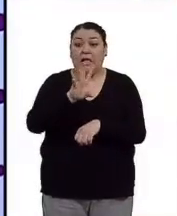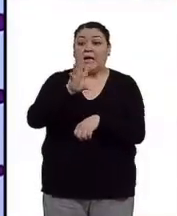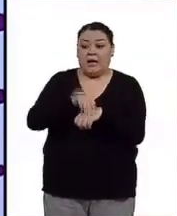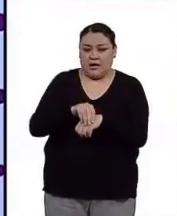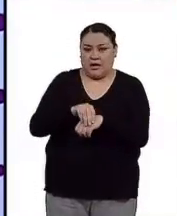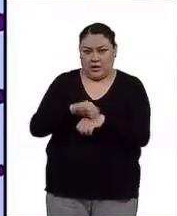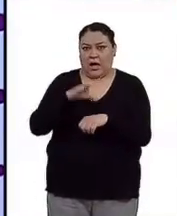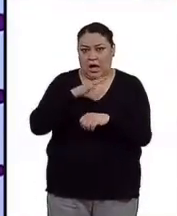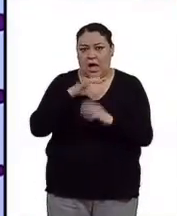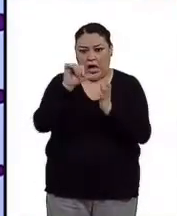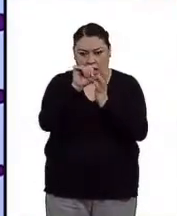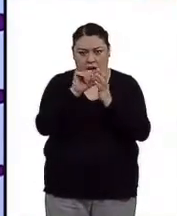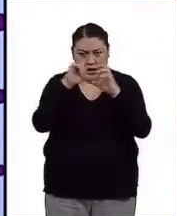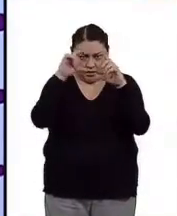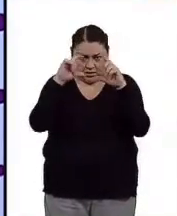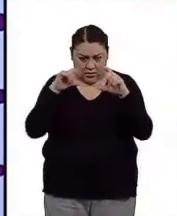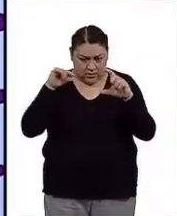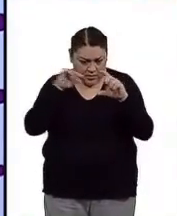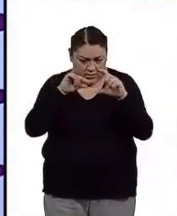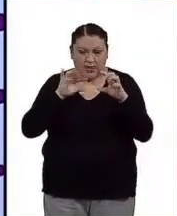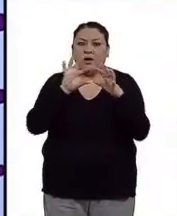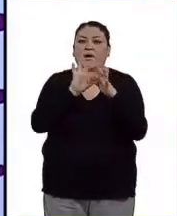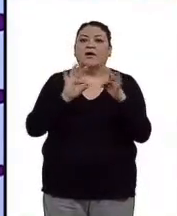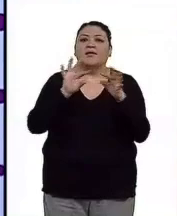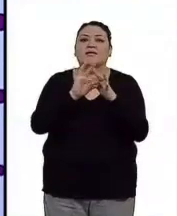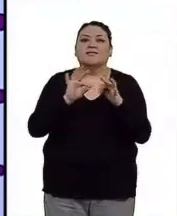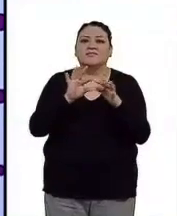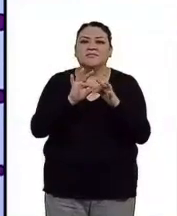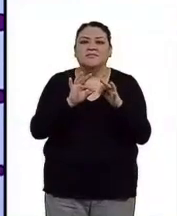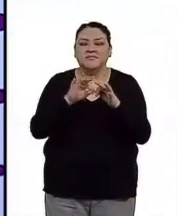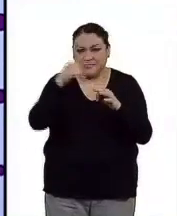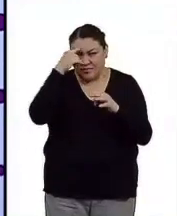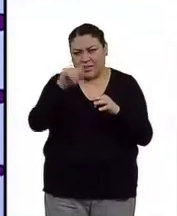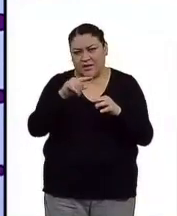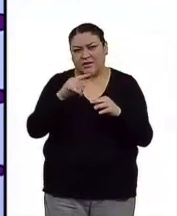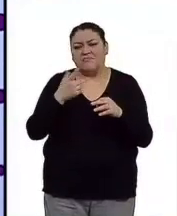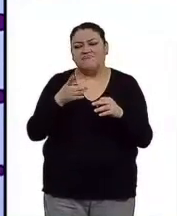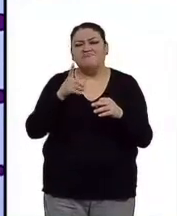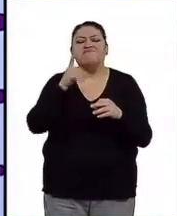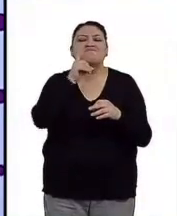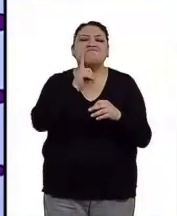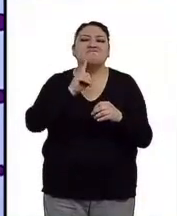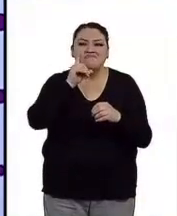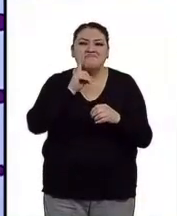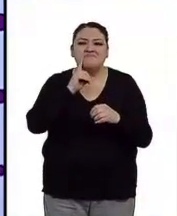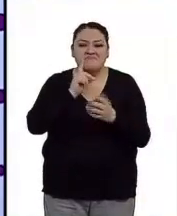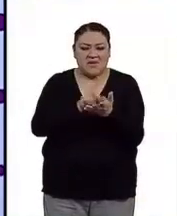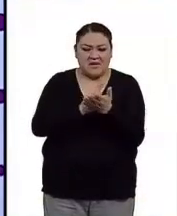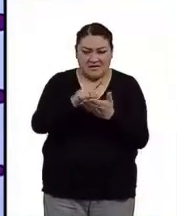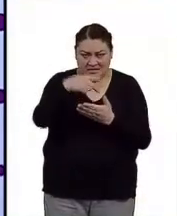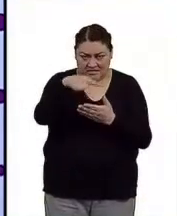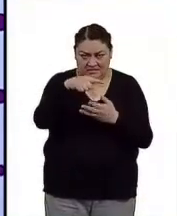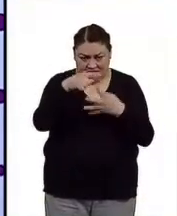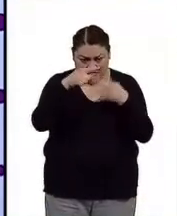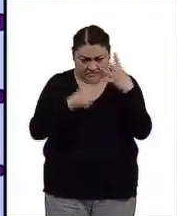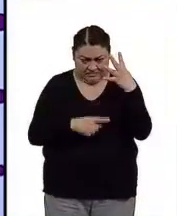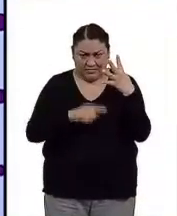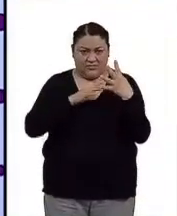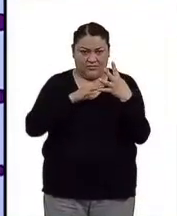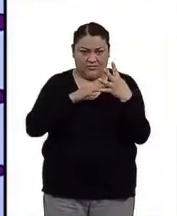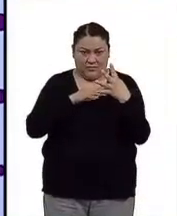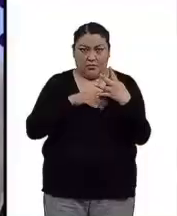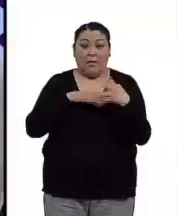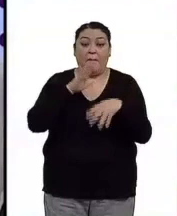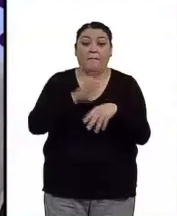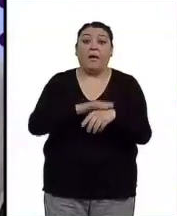apartado específico para para mujeres, para los derechos de las mujeres, pero en particular, pues para